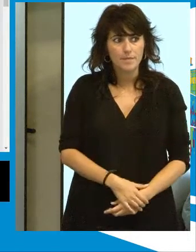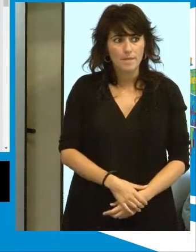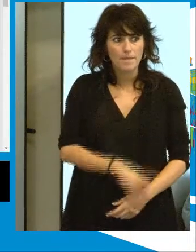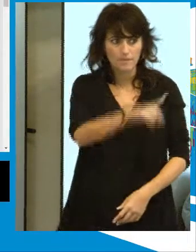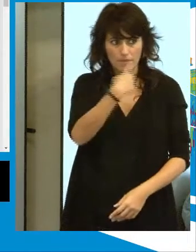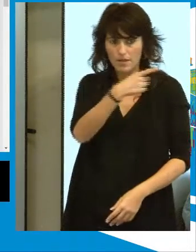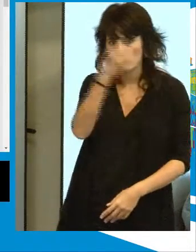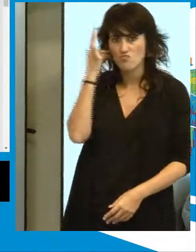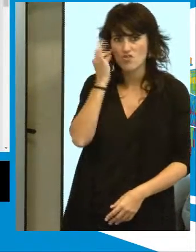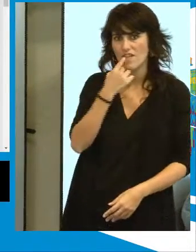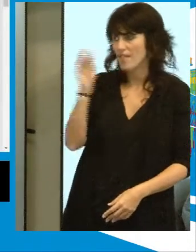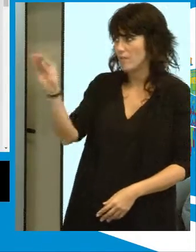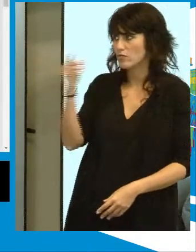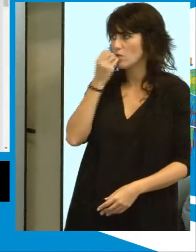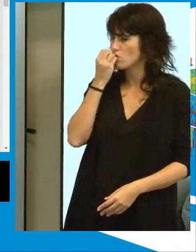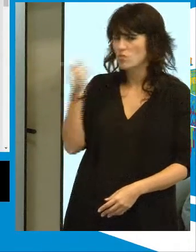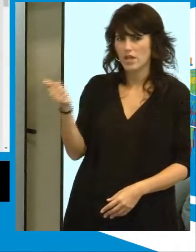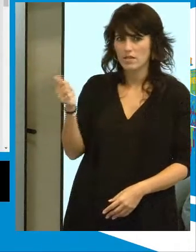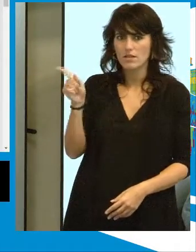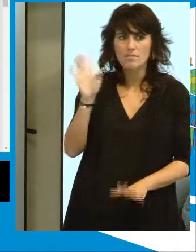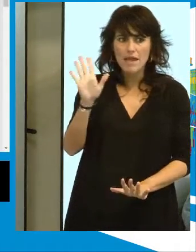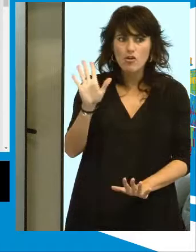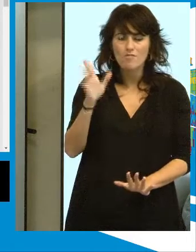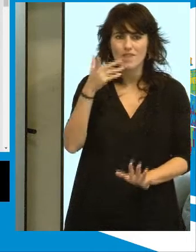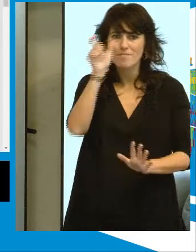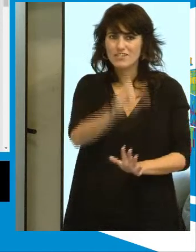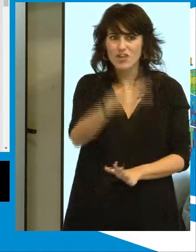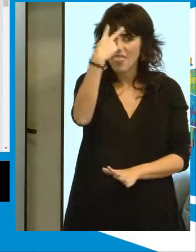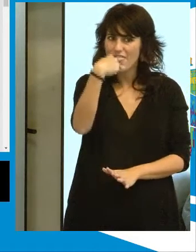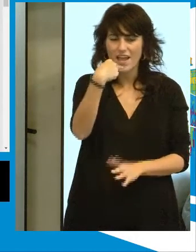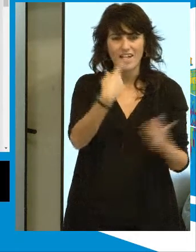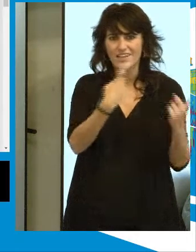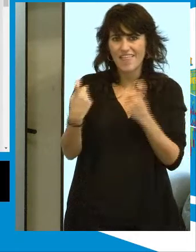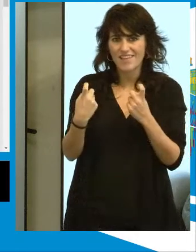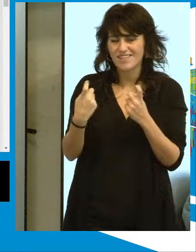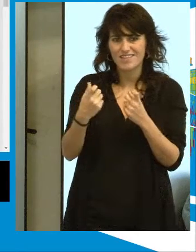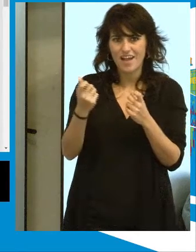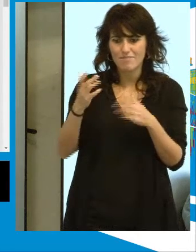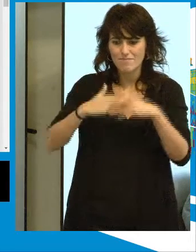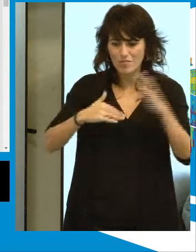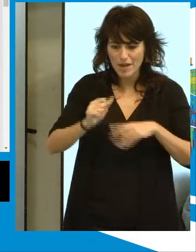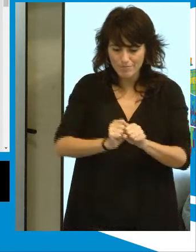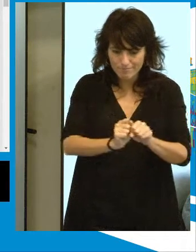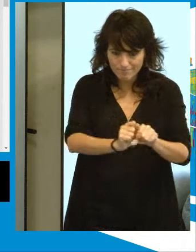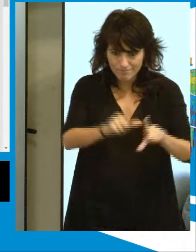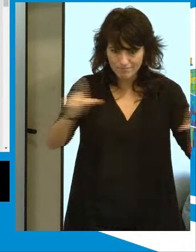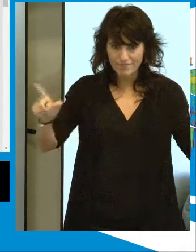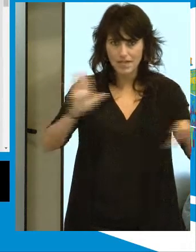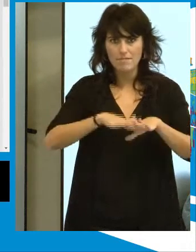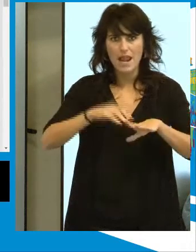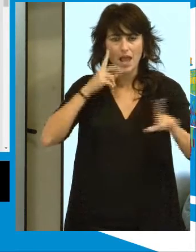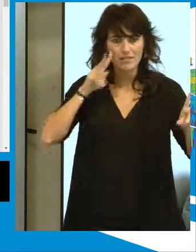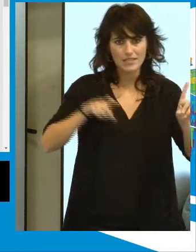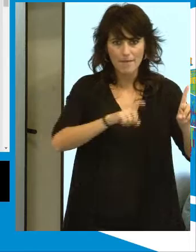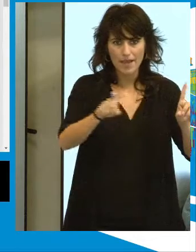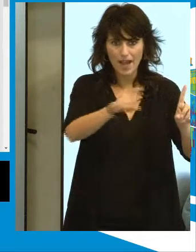Te quería preguntar, que está muy bien, pero sin embargo una persona ciega necesita que le abran el portal vuestro para navegar en